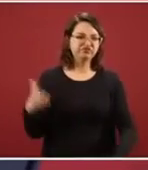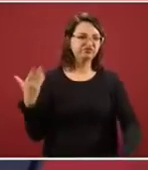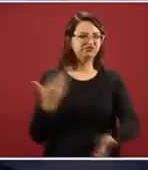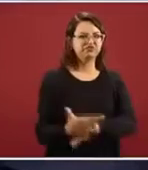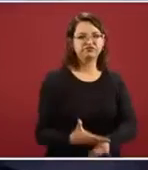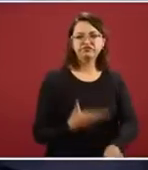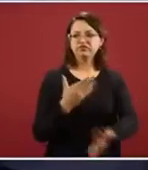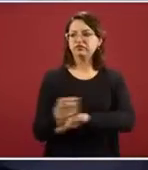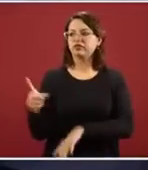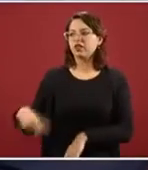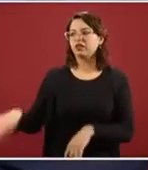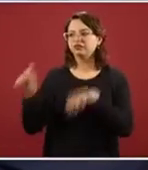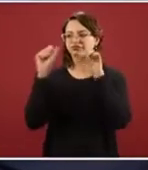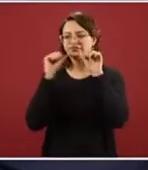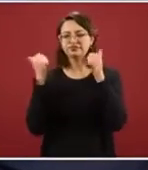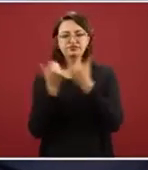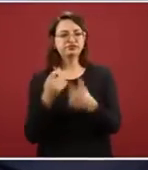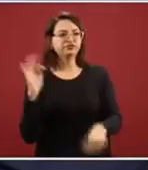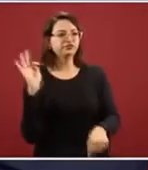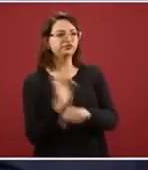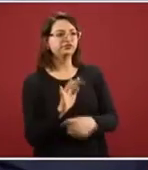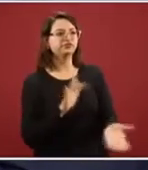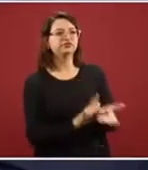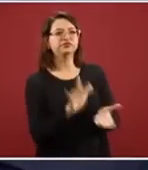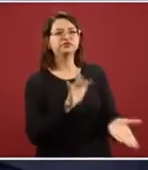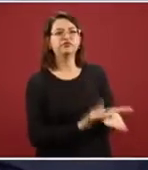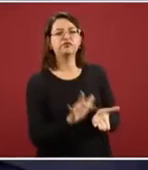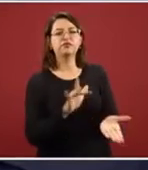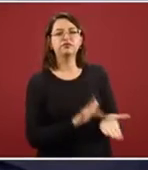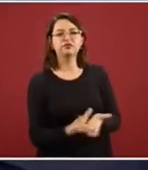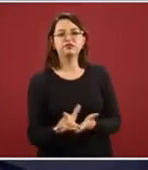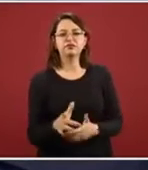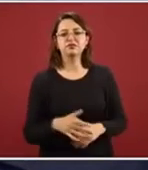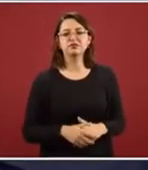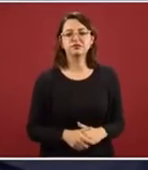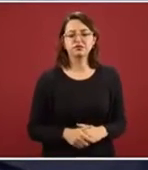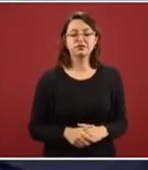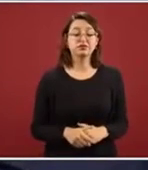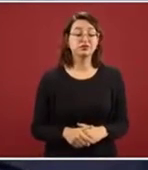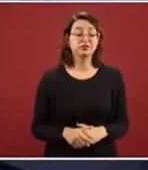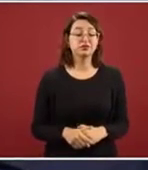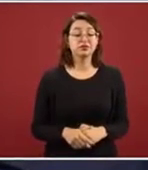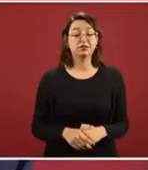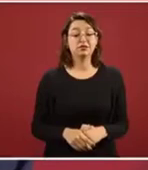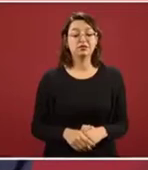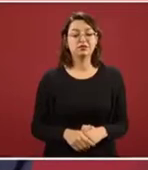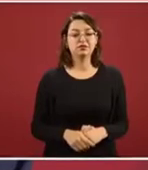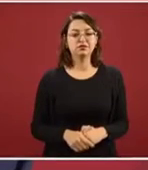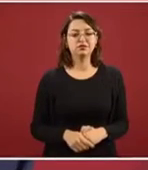Hubo todo un movimiento a favor de eso, de